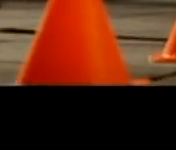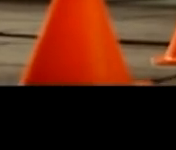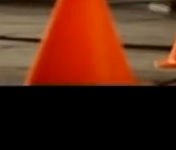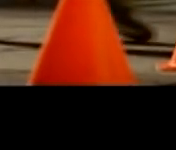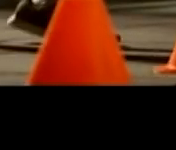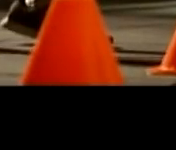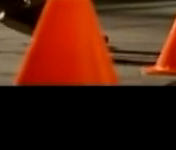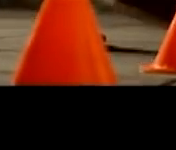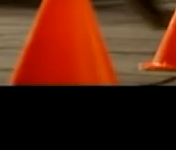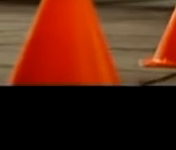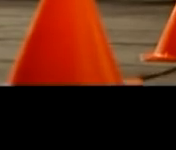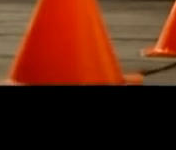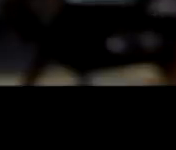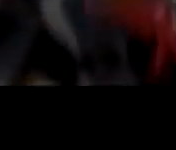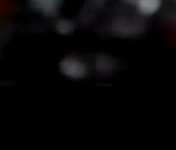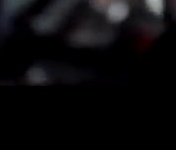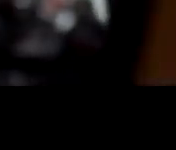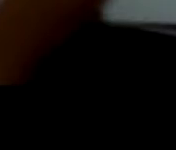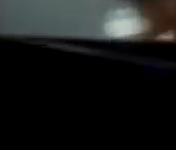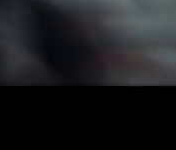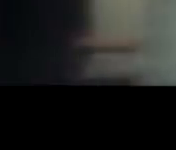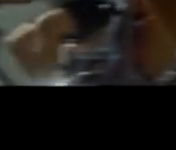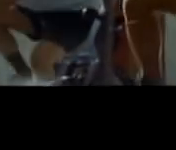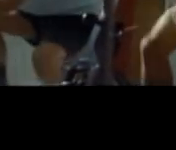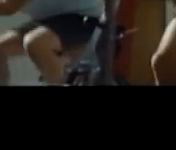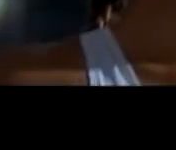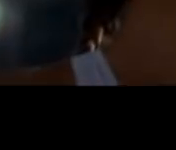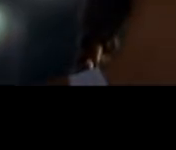reponer lo que pierdes al estar activo y sudar